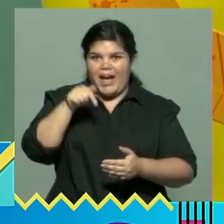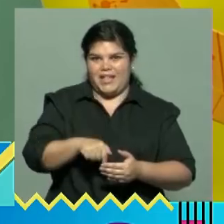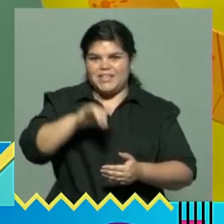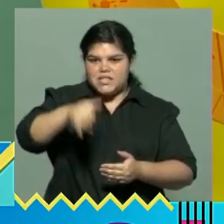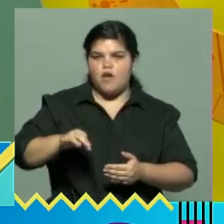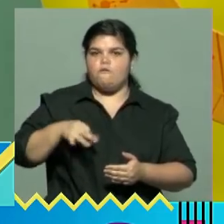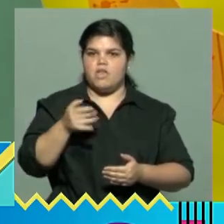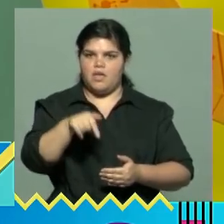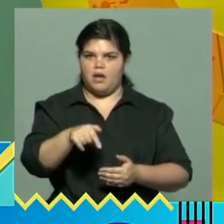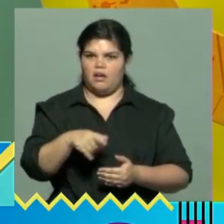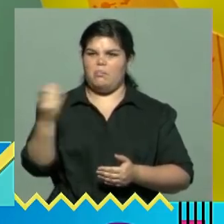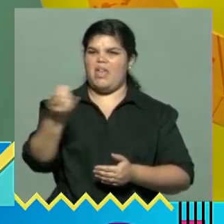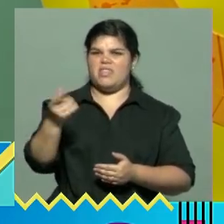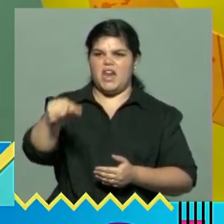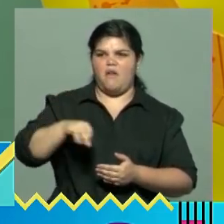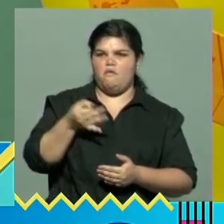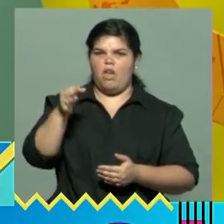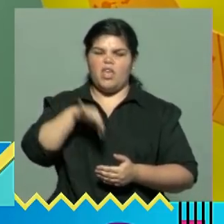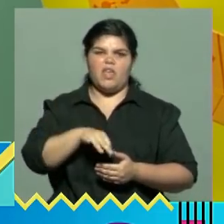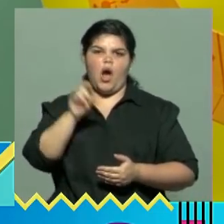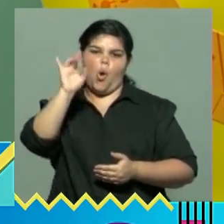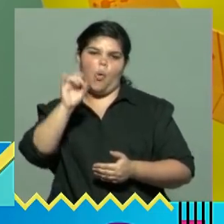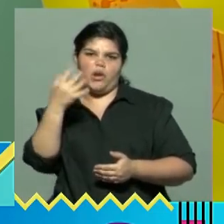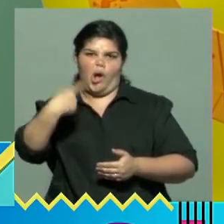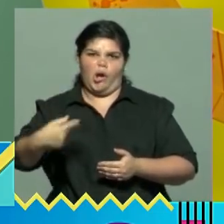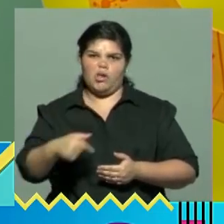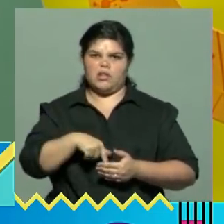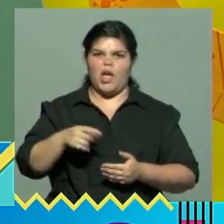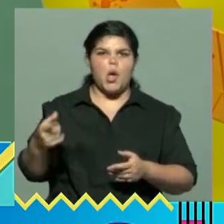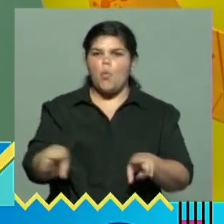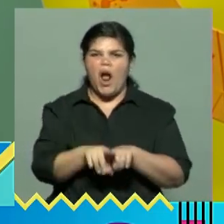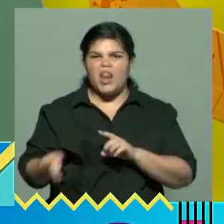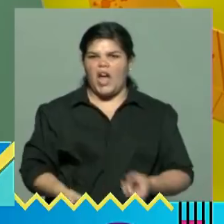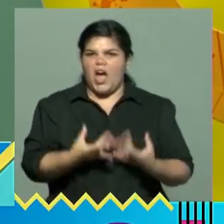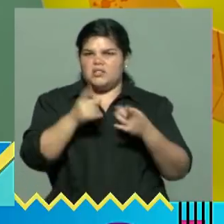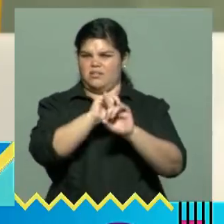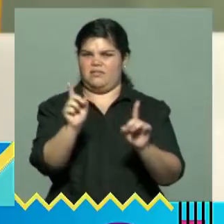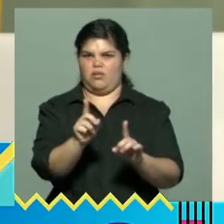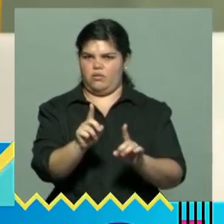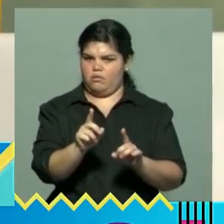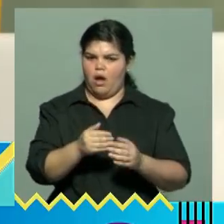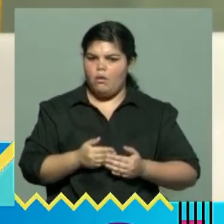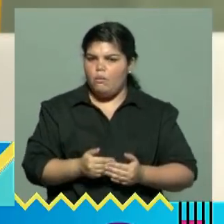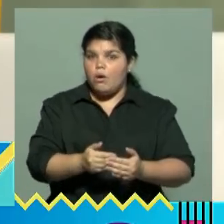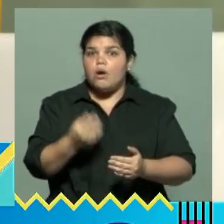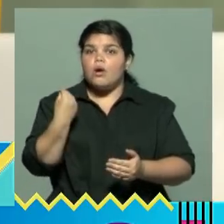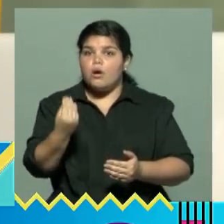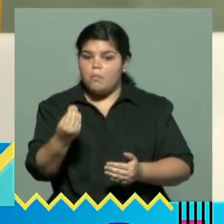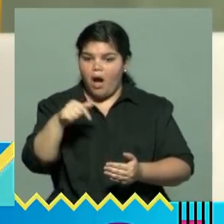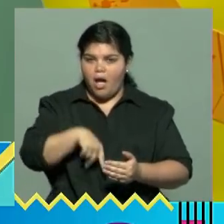que no hay vida y de que es una célula o como un cáncer. Hay vida desde el momento de la concepción, eso está